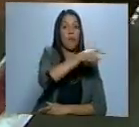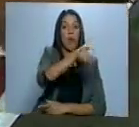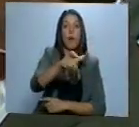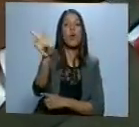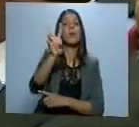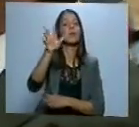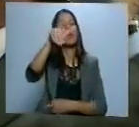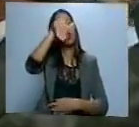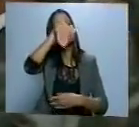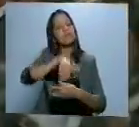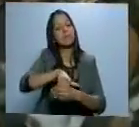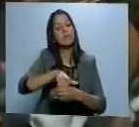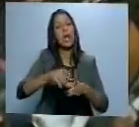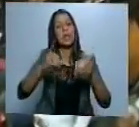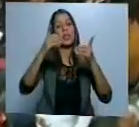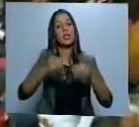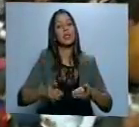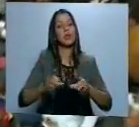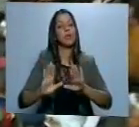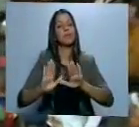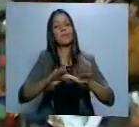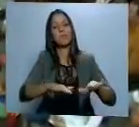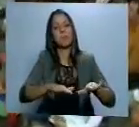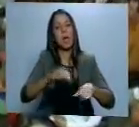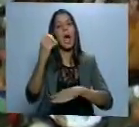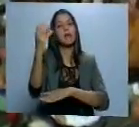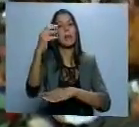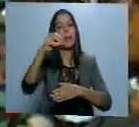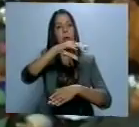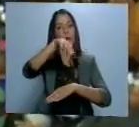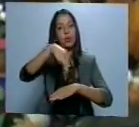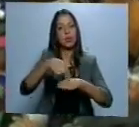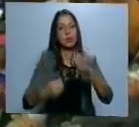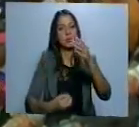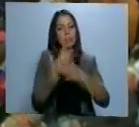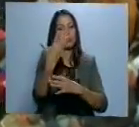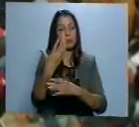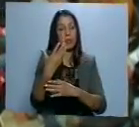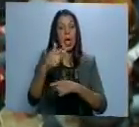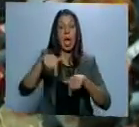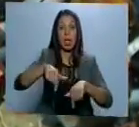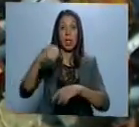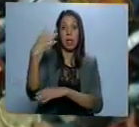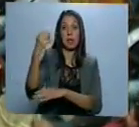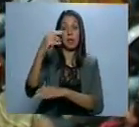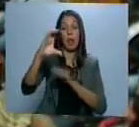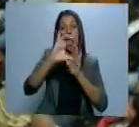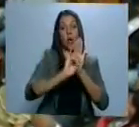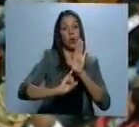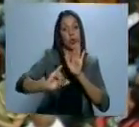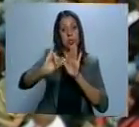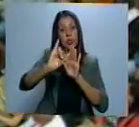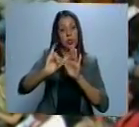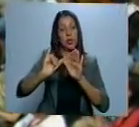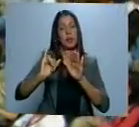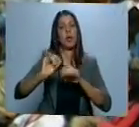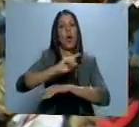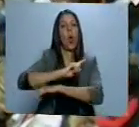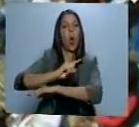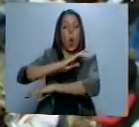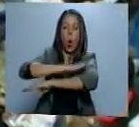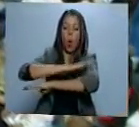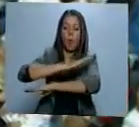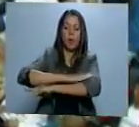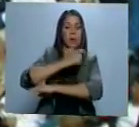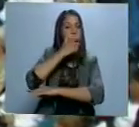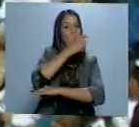de Venezuela como depositaria del poder originario, considerando que la Asamblea Nacional Constituyente cumple el mandato